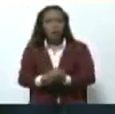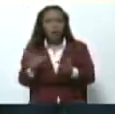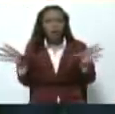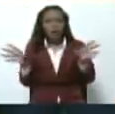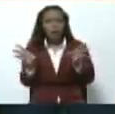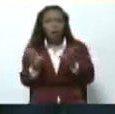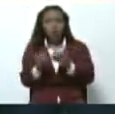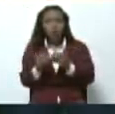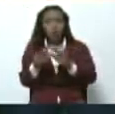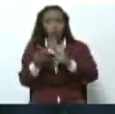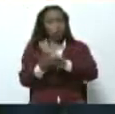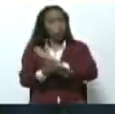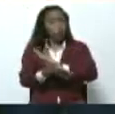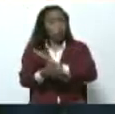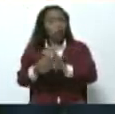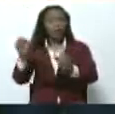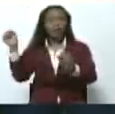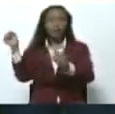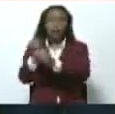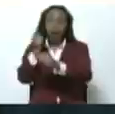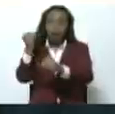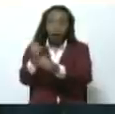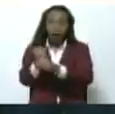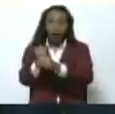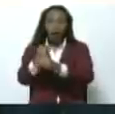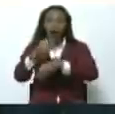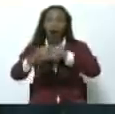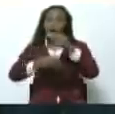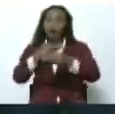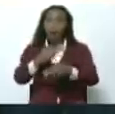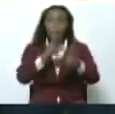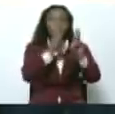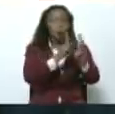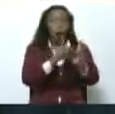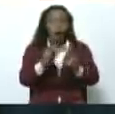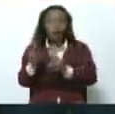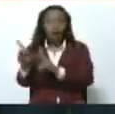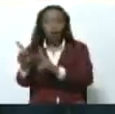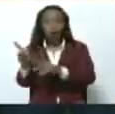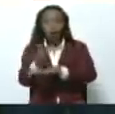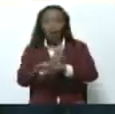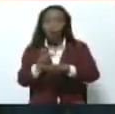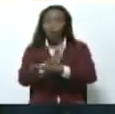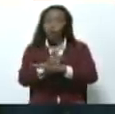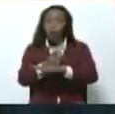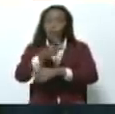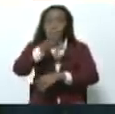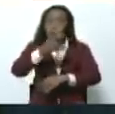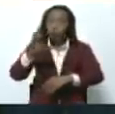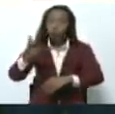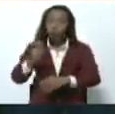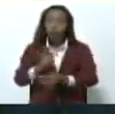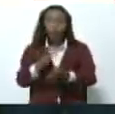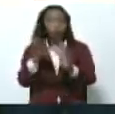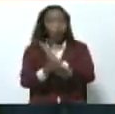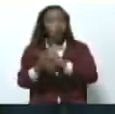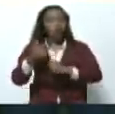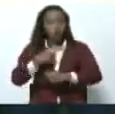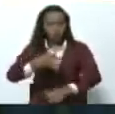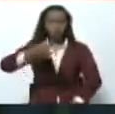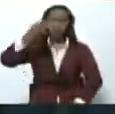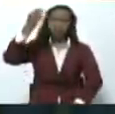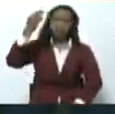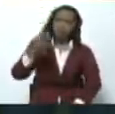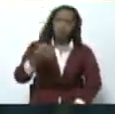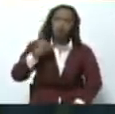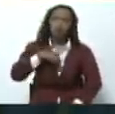reunirnos, trabajar, entendernos y planificar para gobernar para la gente. Y estoy seguro